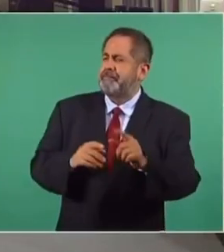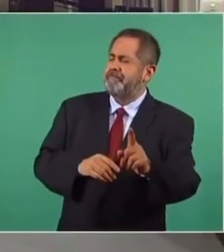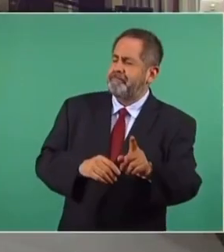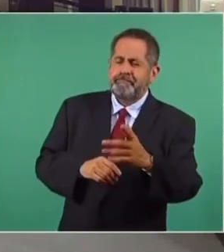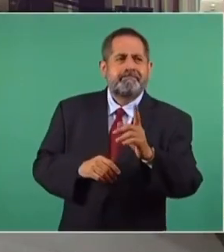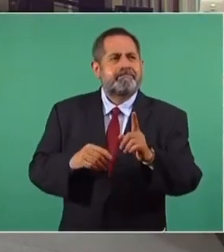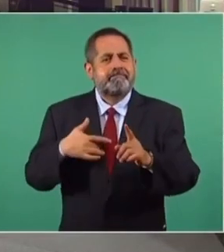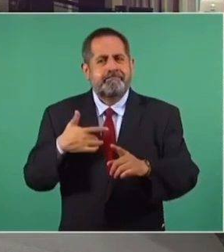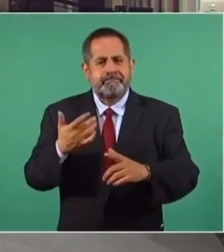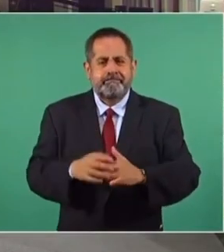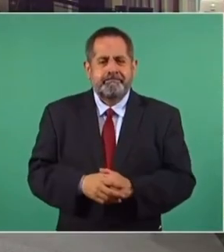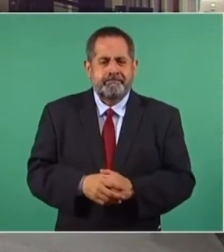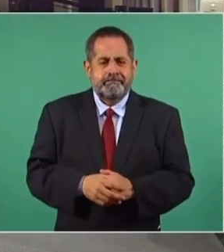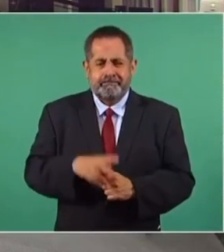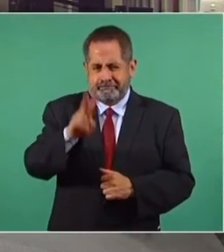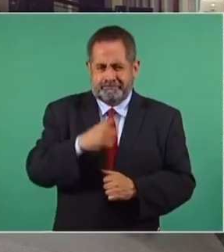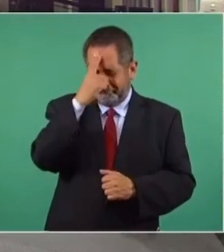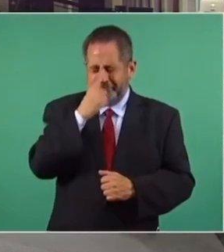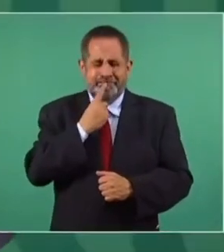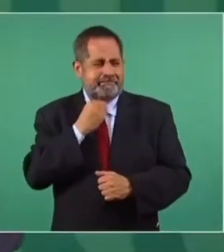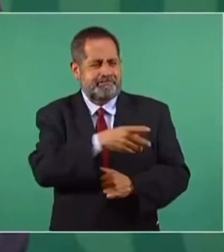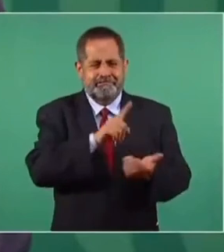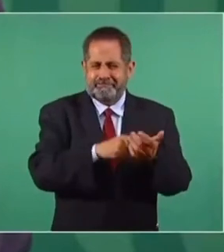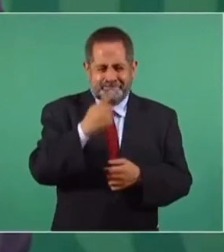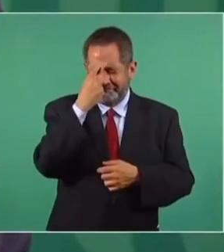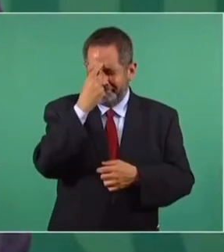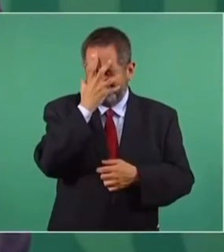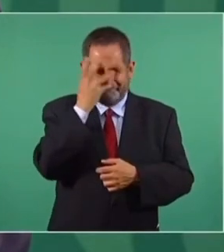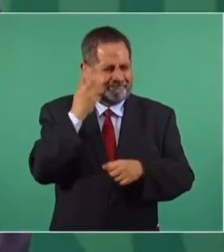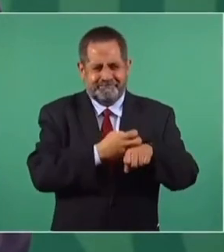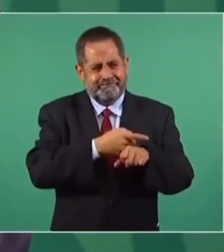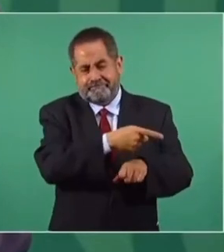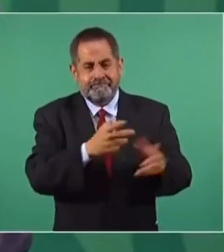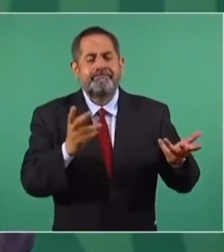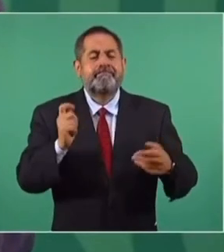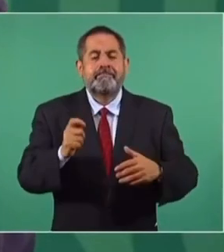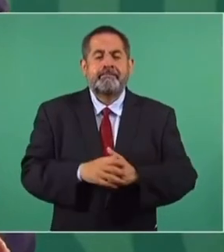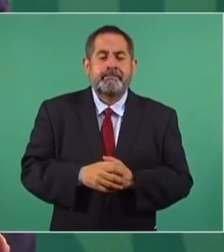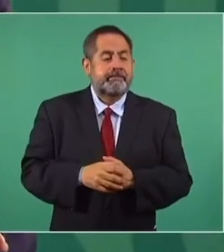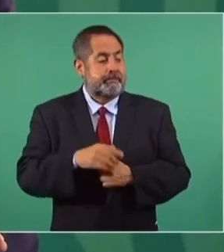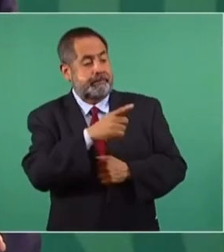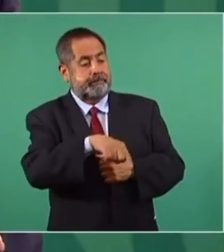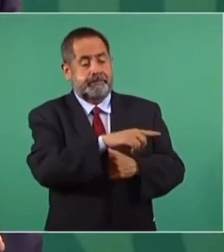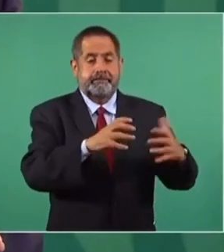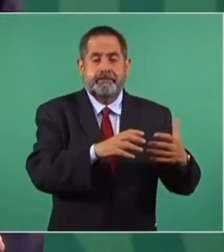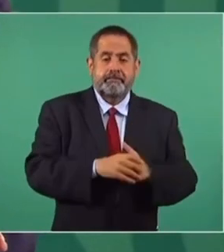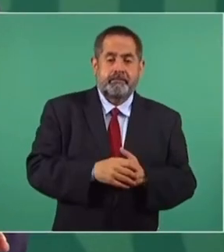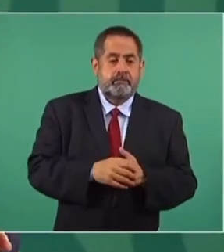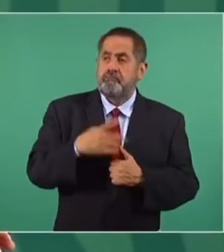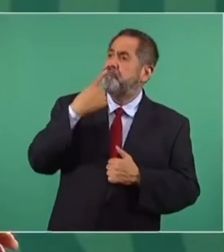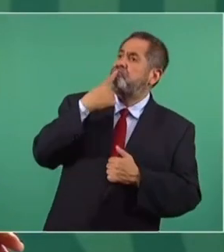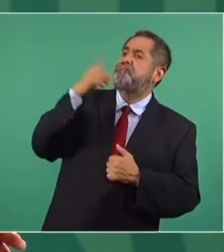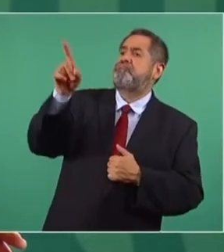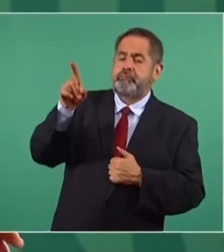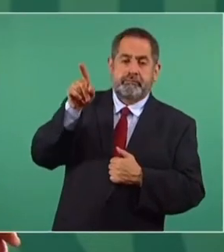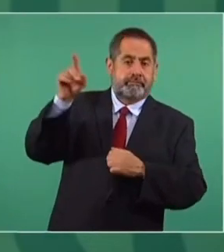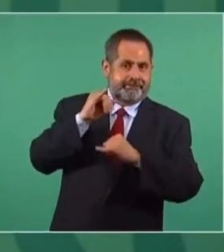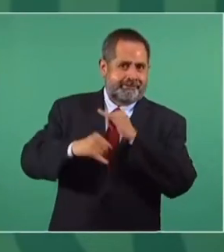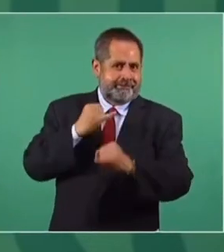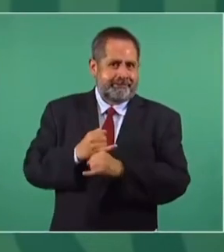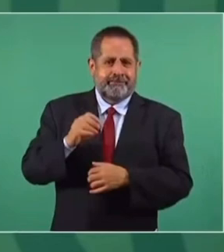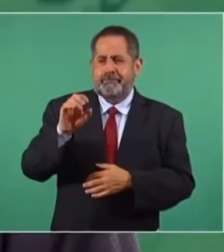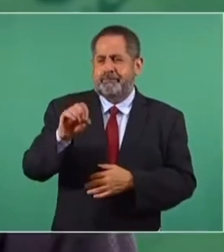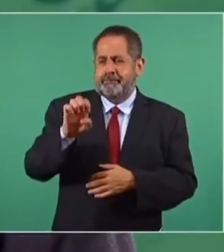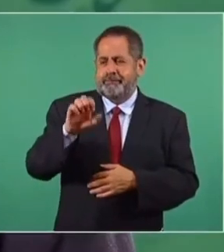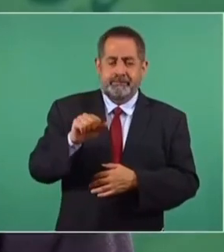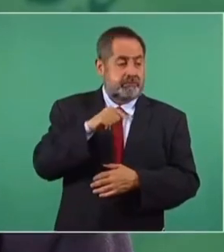muy cínico o de caras duras el ir a hacer una denuncia a un organismo internacional,